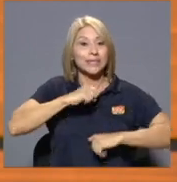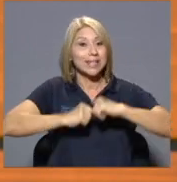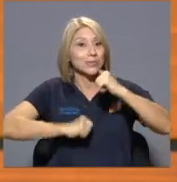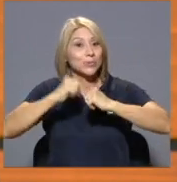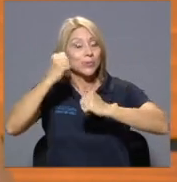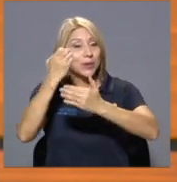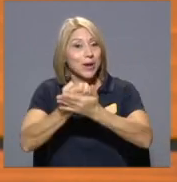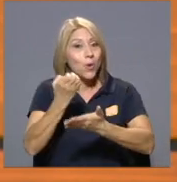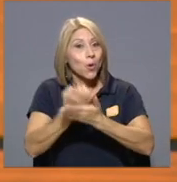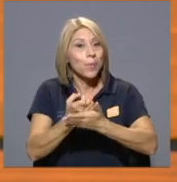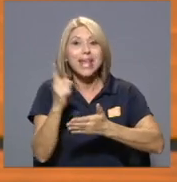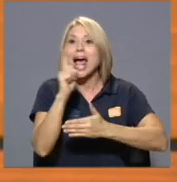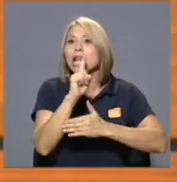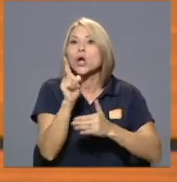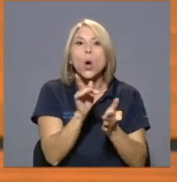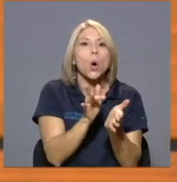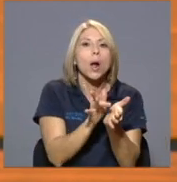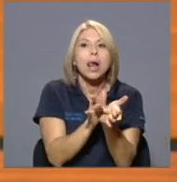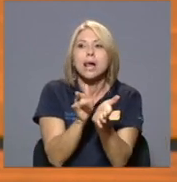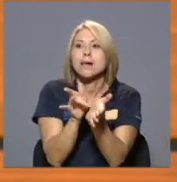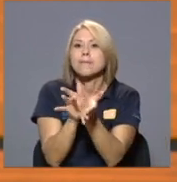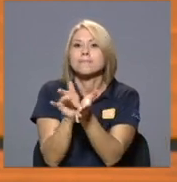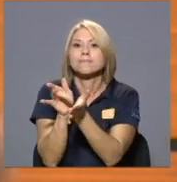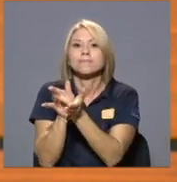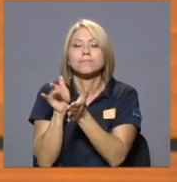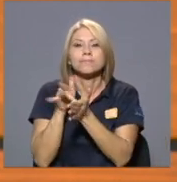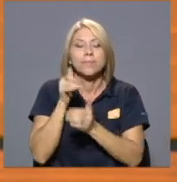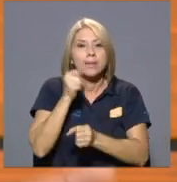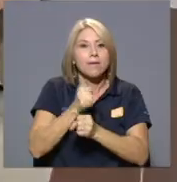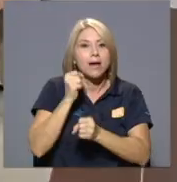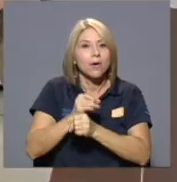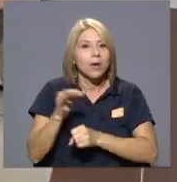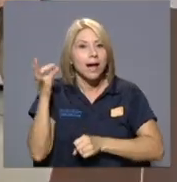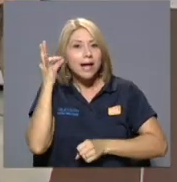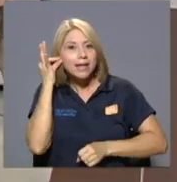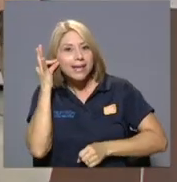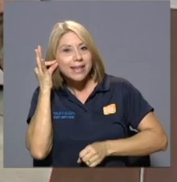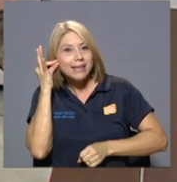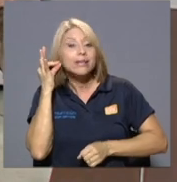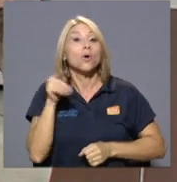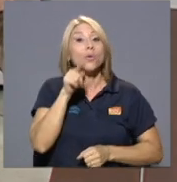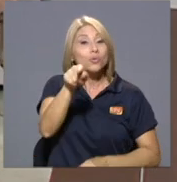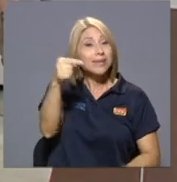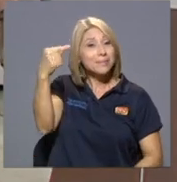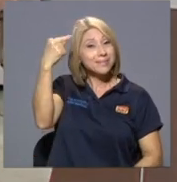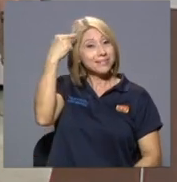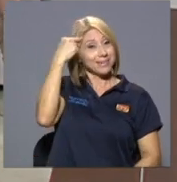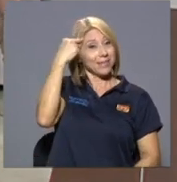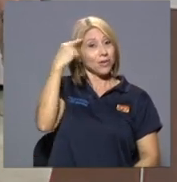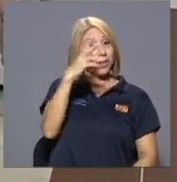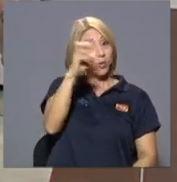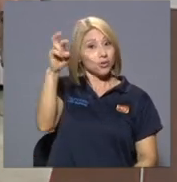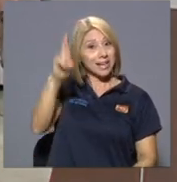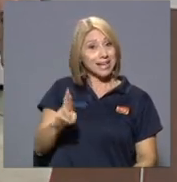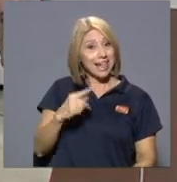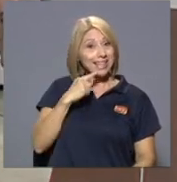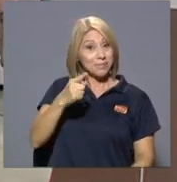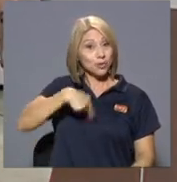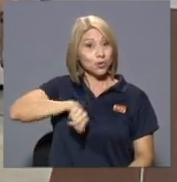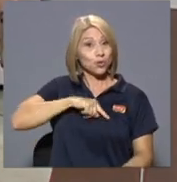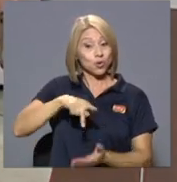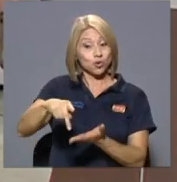basada en la explotación del trabajo de las mujeres. ¿Se han puesto a pensar que en Costa Rica decimos que tenemos un salario